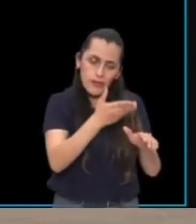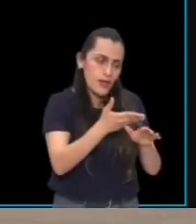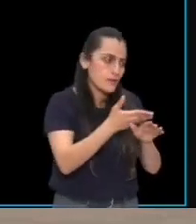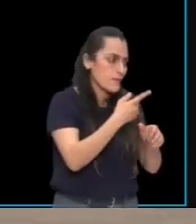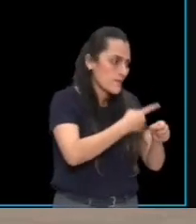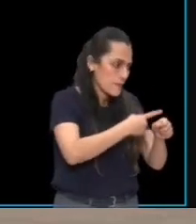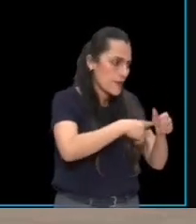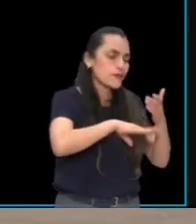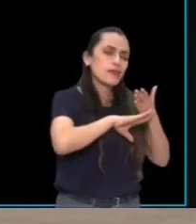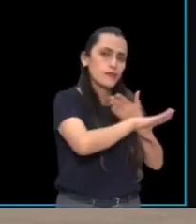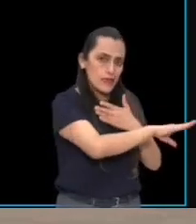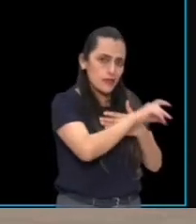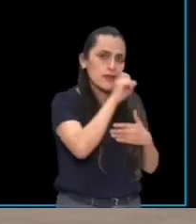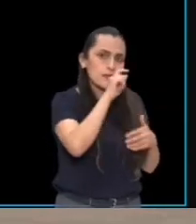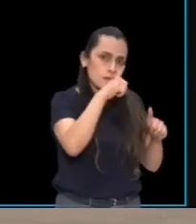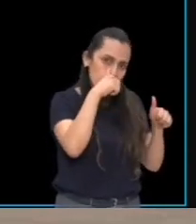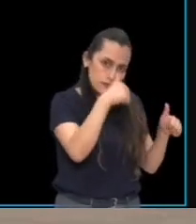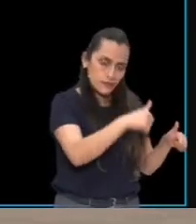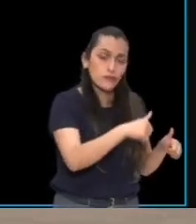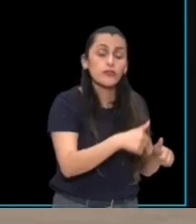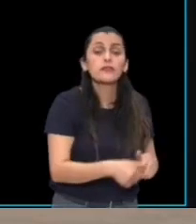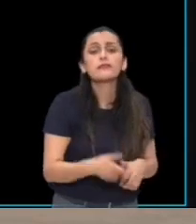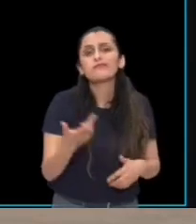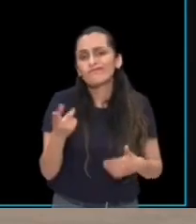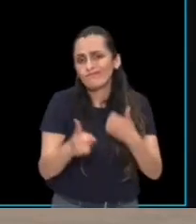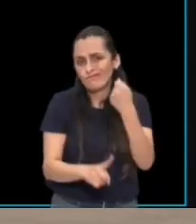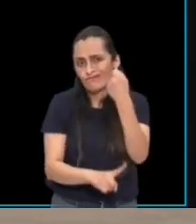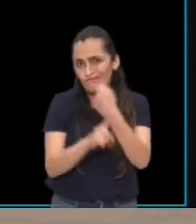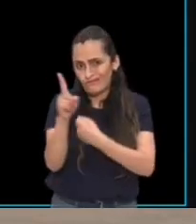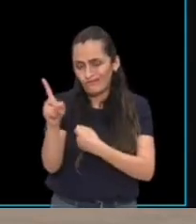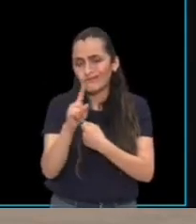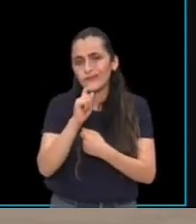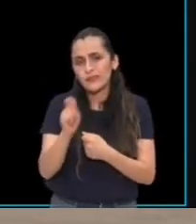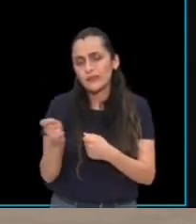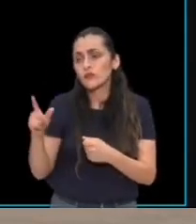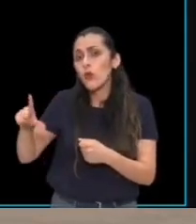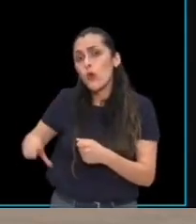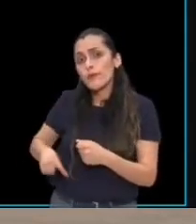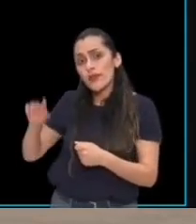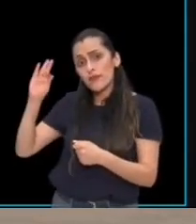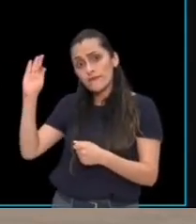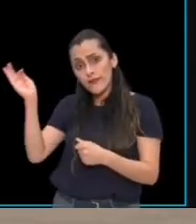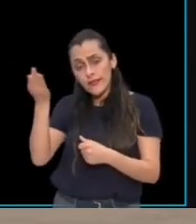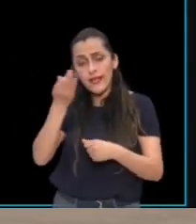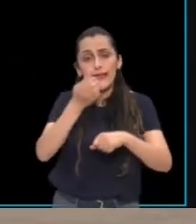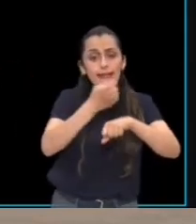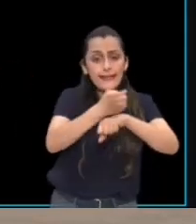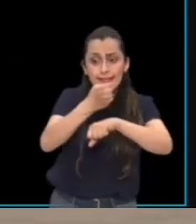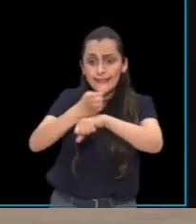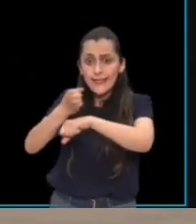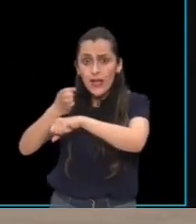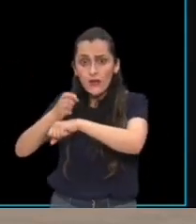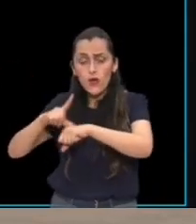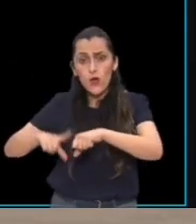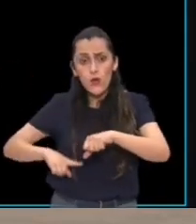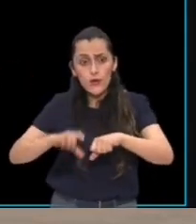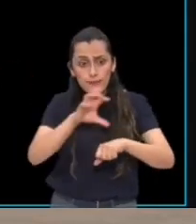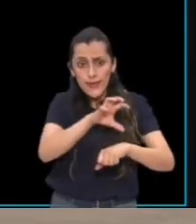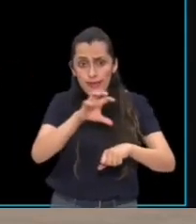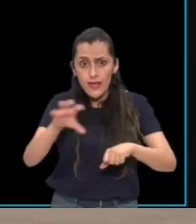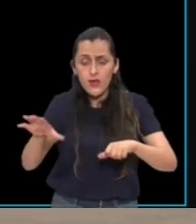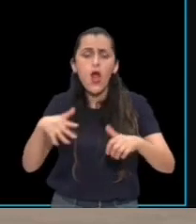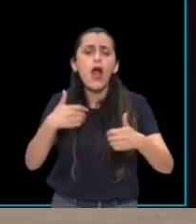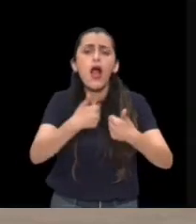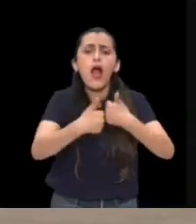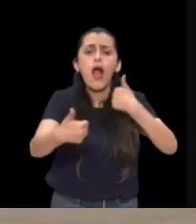una falta de coordinación total entre los gobiernos federales, el gobierno federal con los gobiernos de los estados y los municipios, que hizo que cada quien